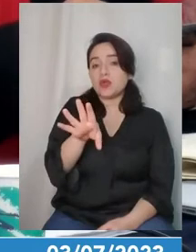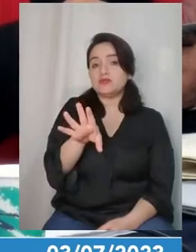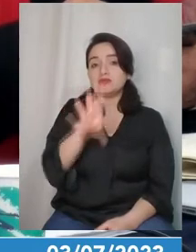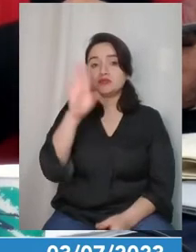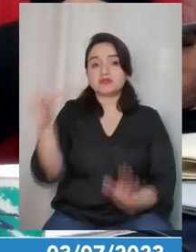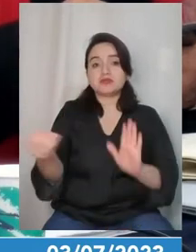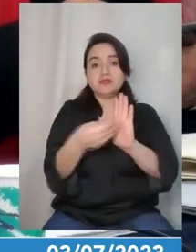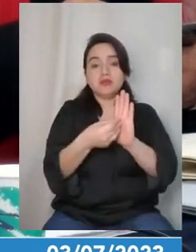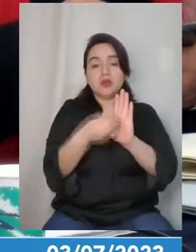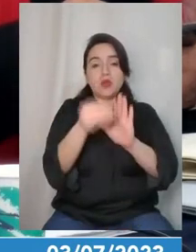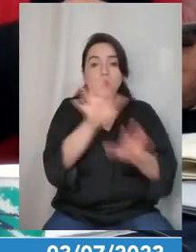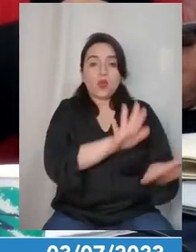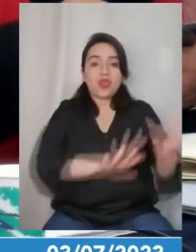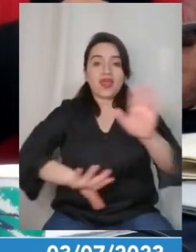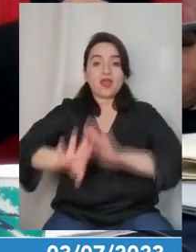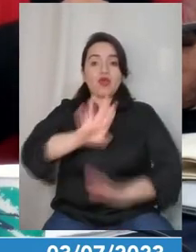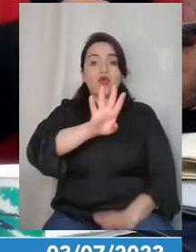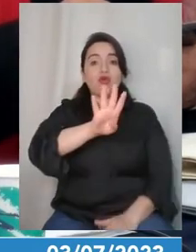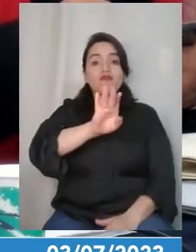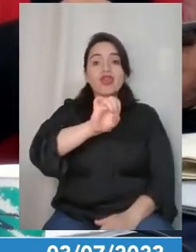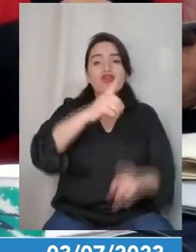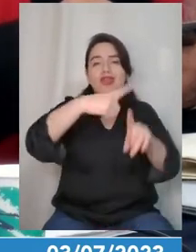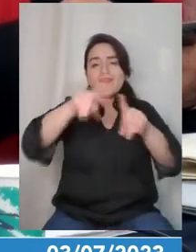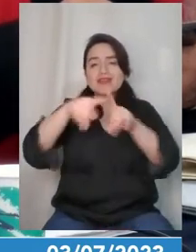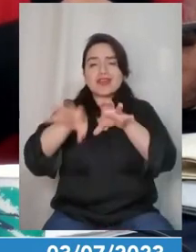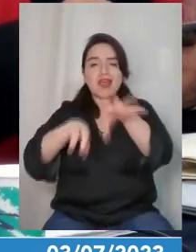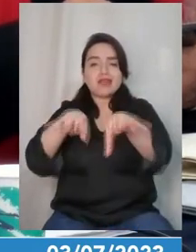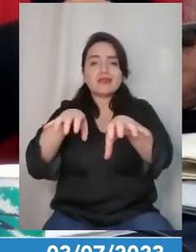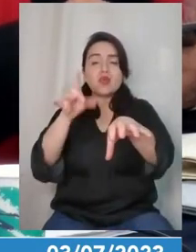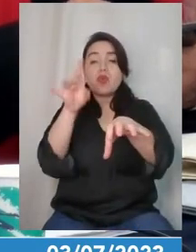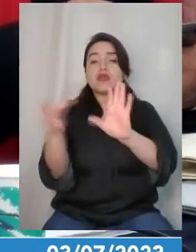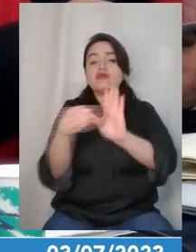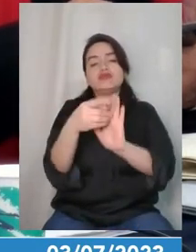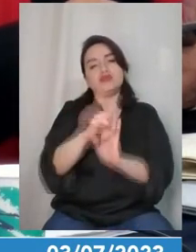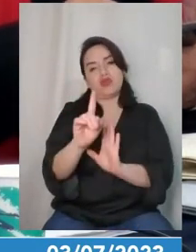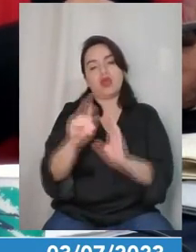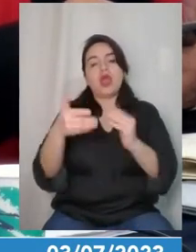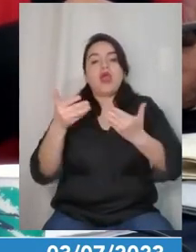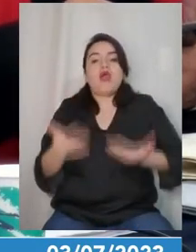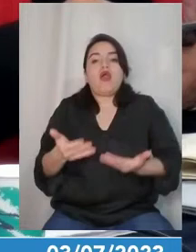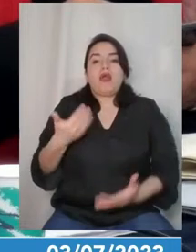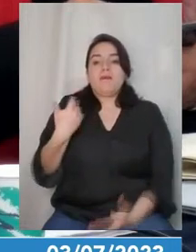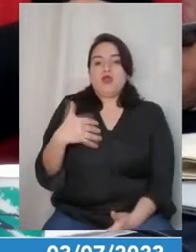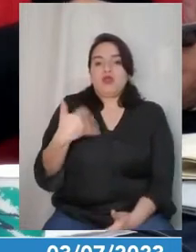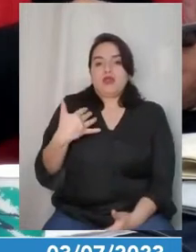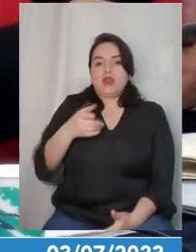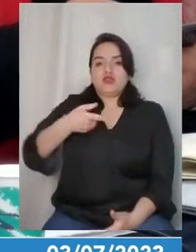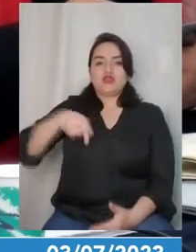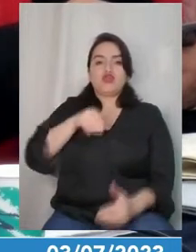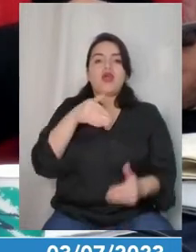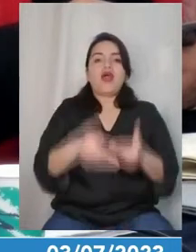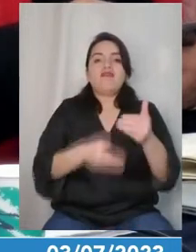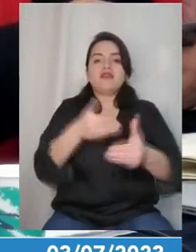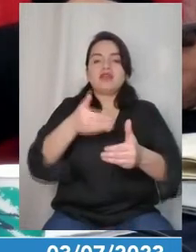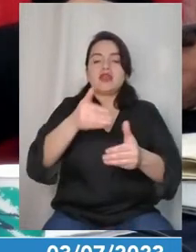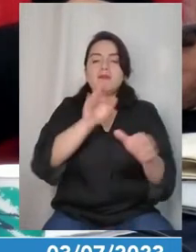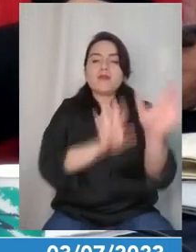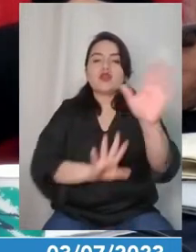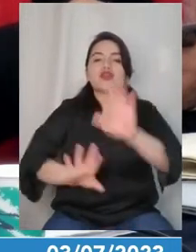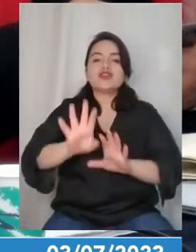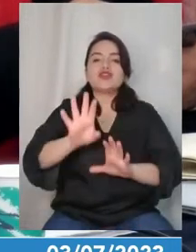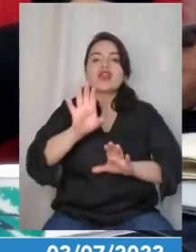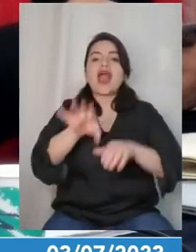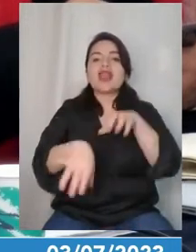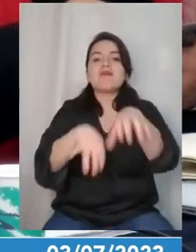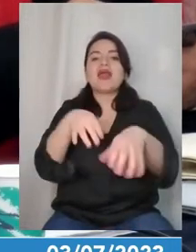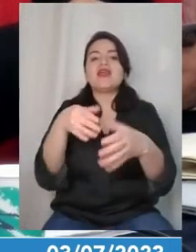biodiversidad. Creo que es importante que hoy día nosotros podamos avanzar a proteger a los animales a través de la Constitución. Pero